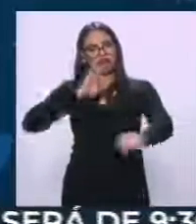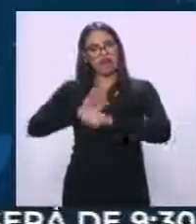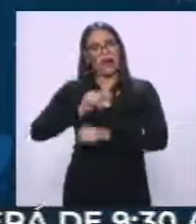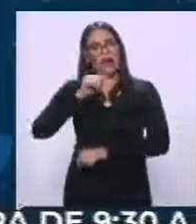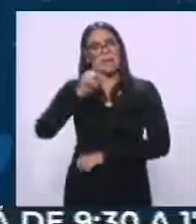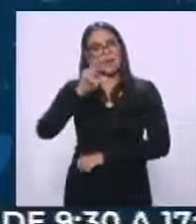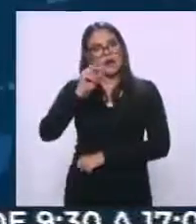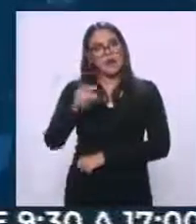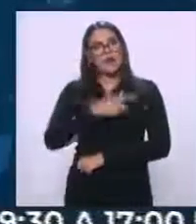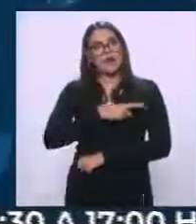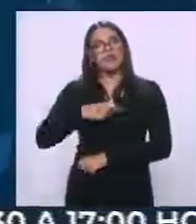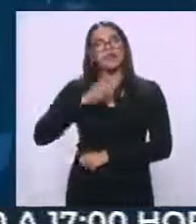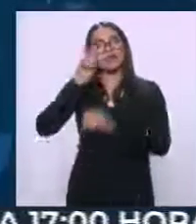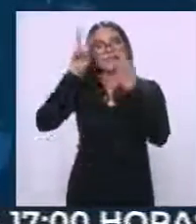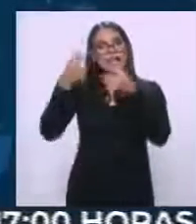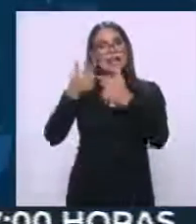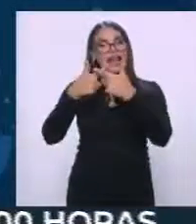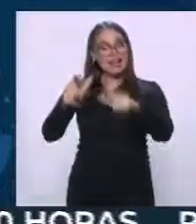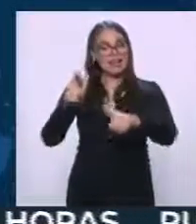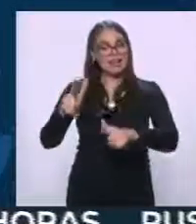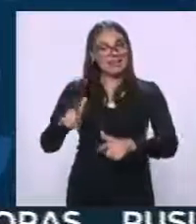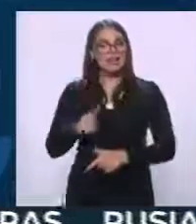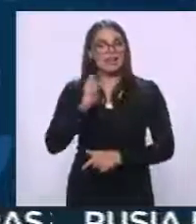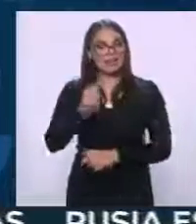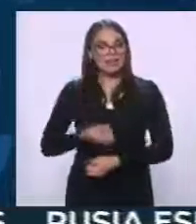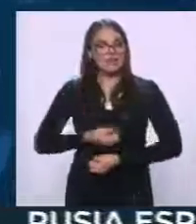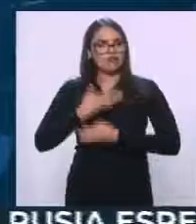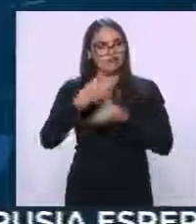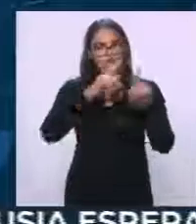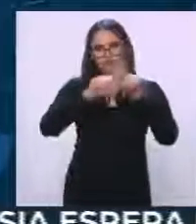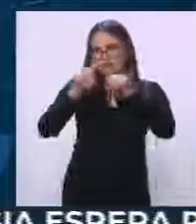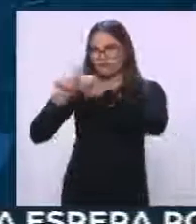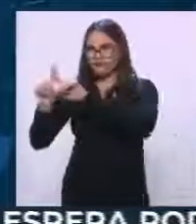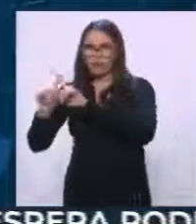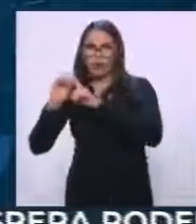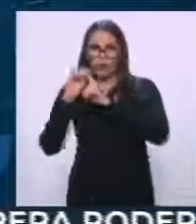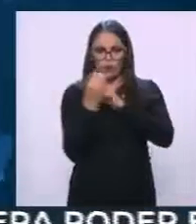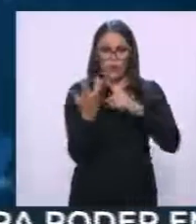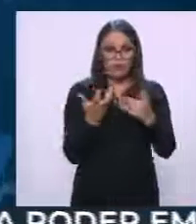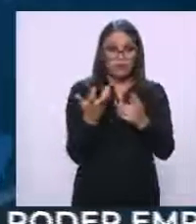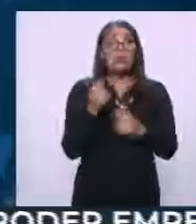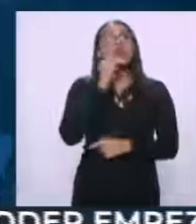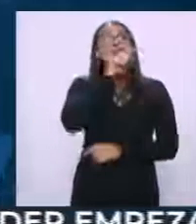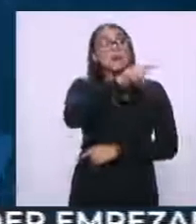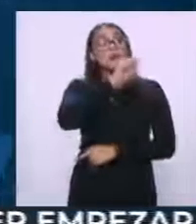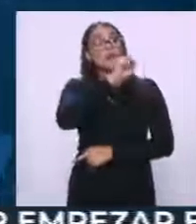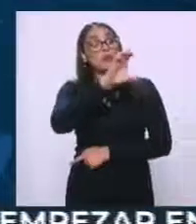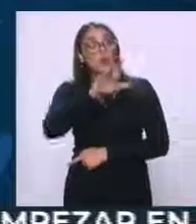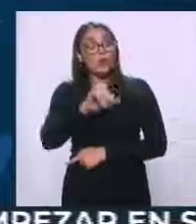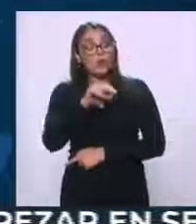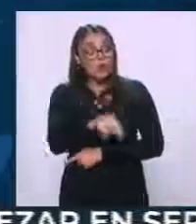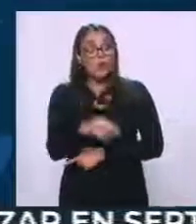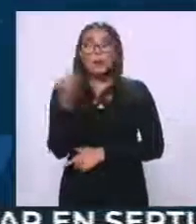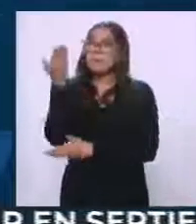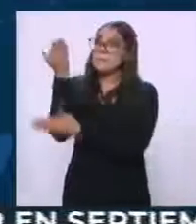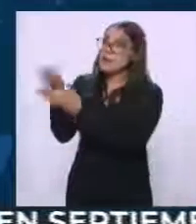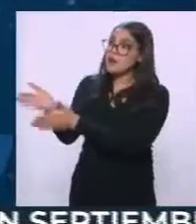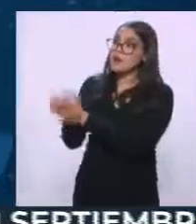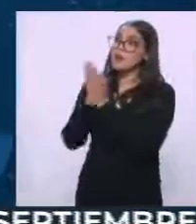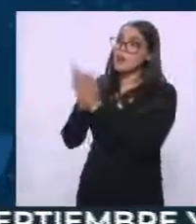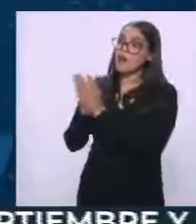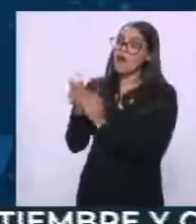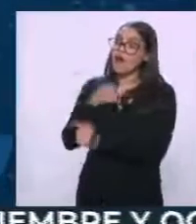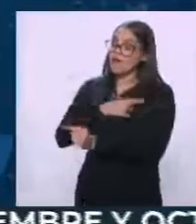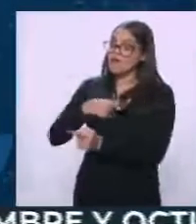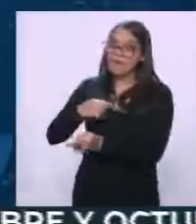que trabaja libertad de expresión, varias organizaciones, y la Corte ordenó precisamente legislar en una materia, ¿no?, que en este caso